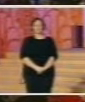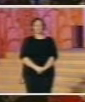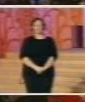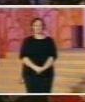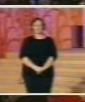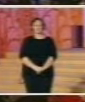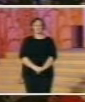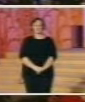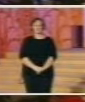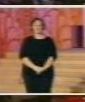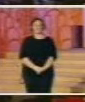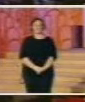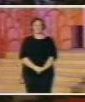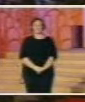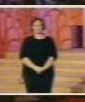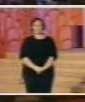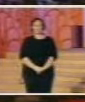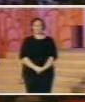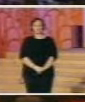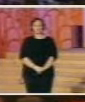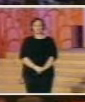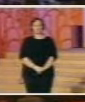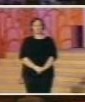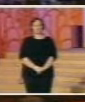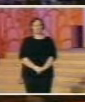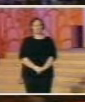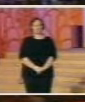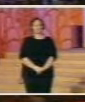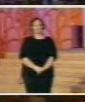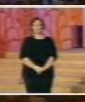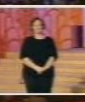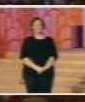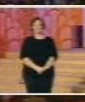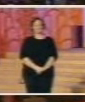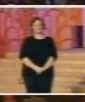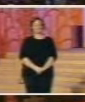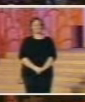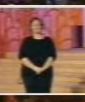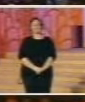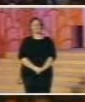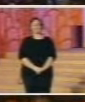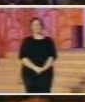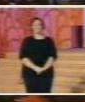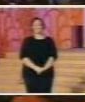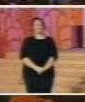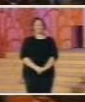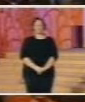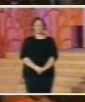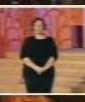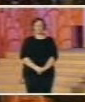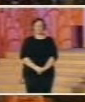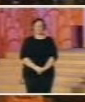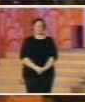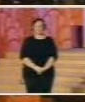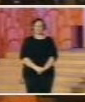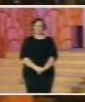han traído. Además, se han quitado el abrigo y se les ha quedado todavía un vestuario muy riguroso y además tremendamente bonito, con mucho